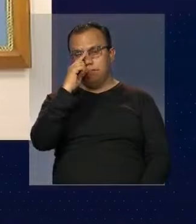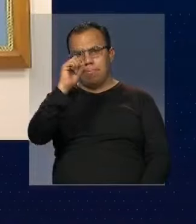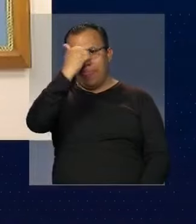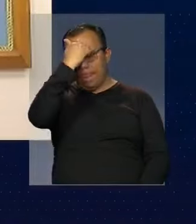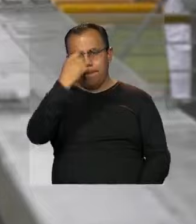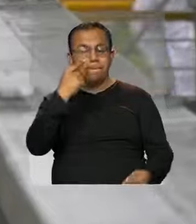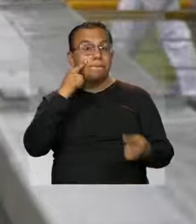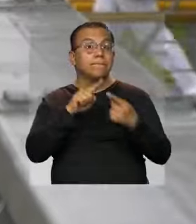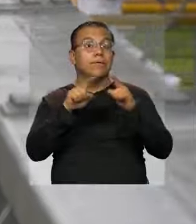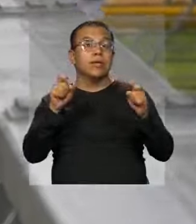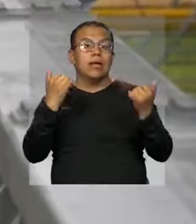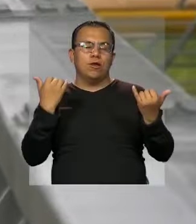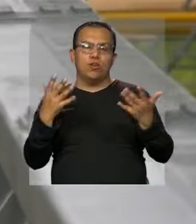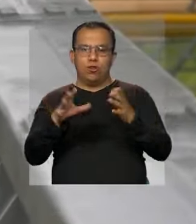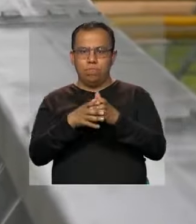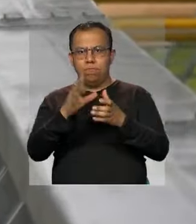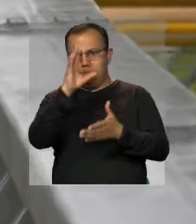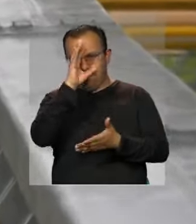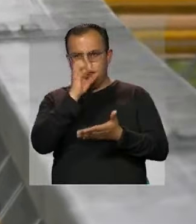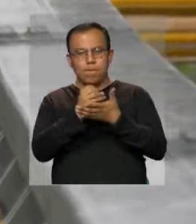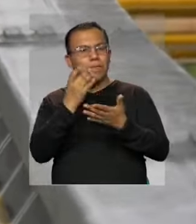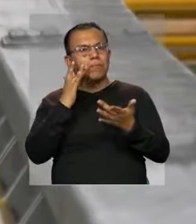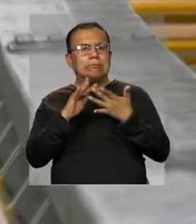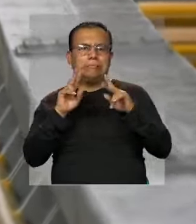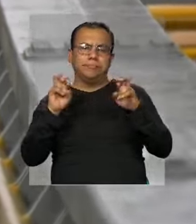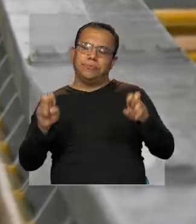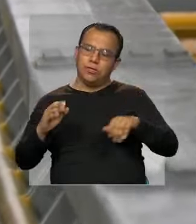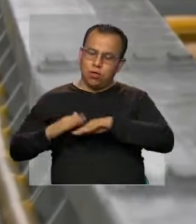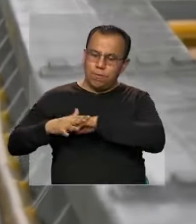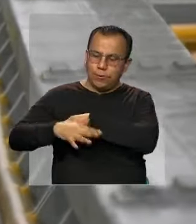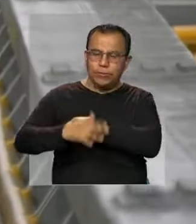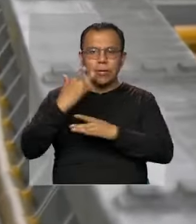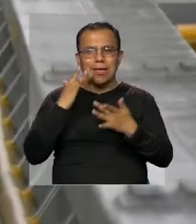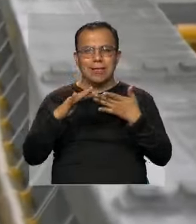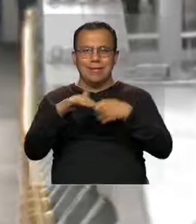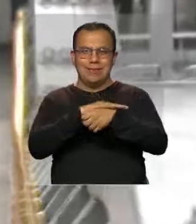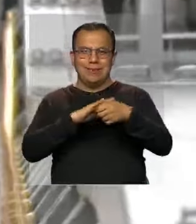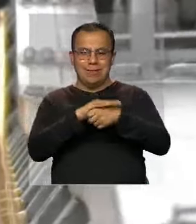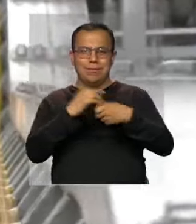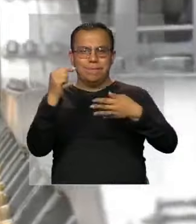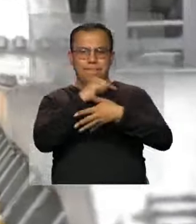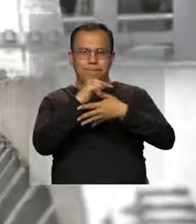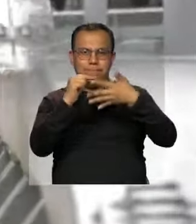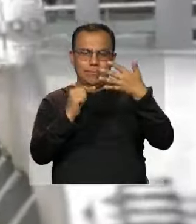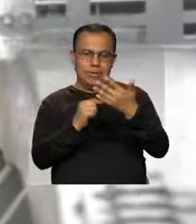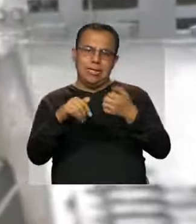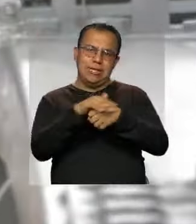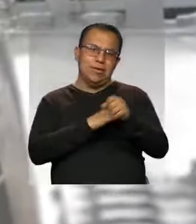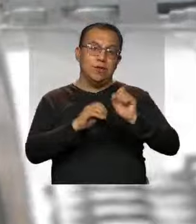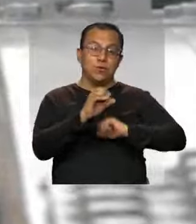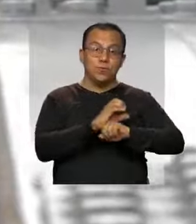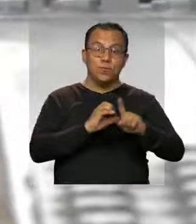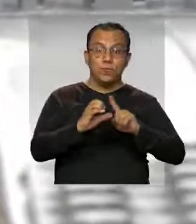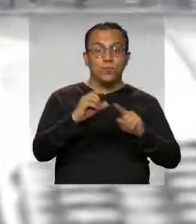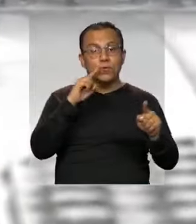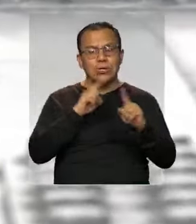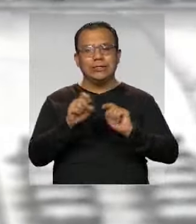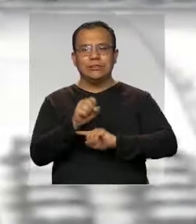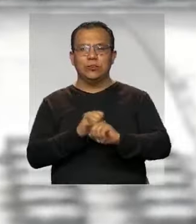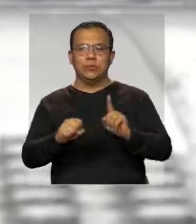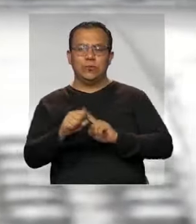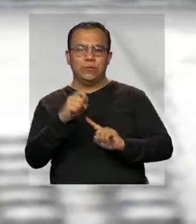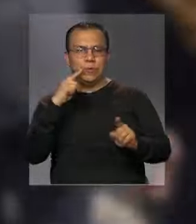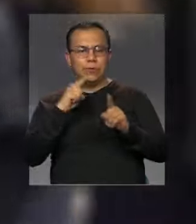Entonces, desde esta perspectiva debemos entender que se da como consecuencia de una serie de circunstancias culturales, sociales